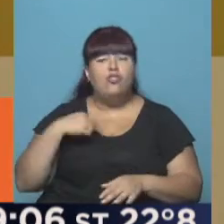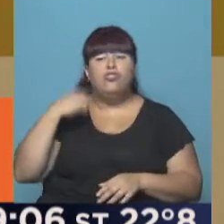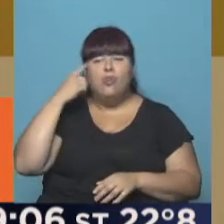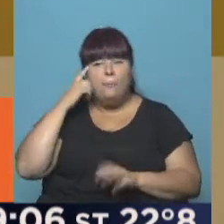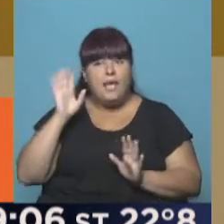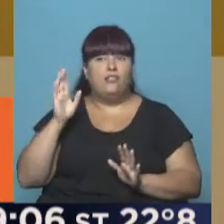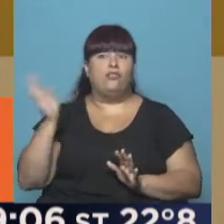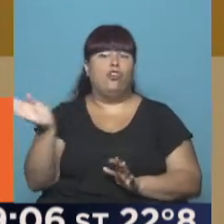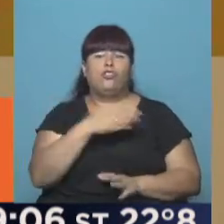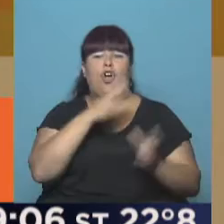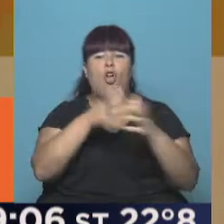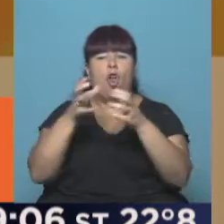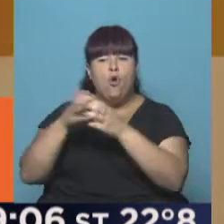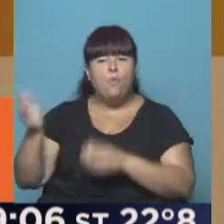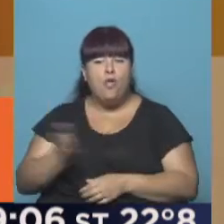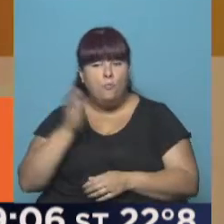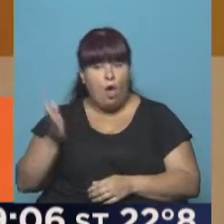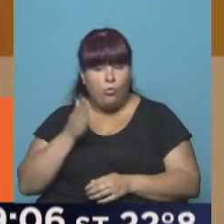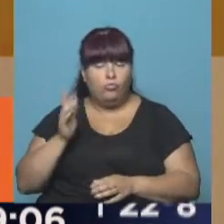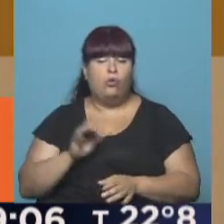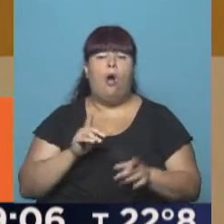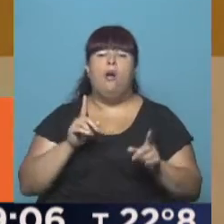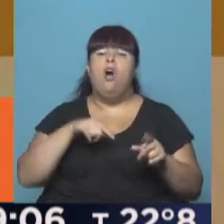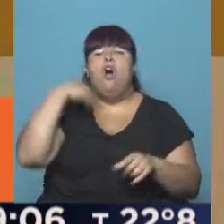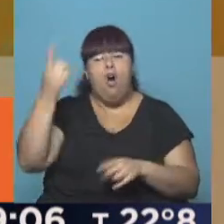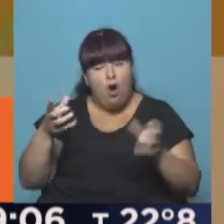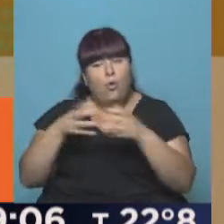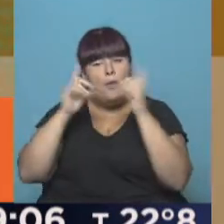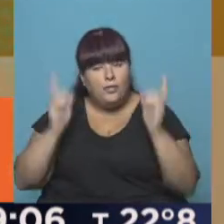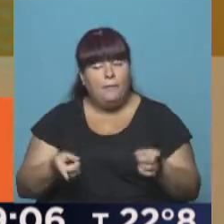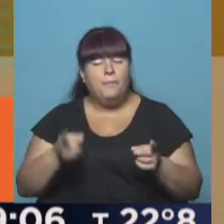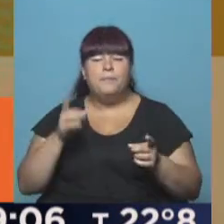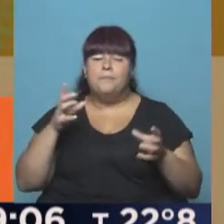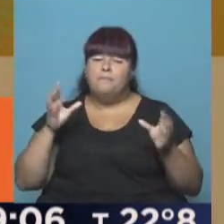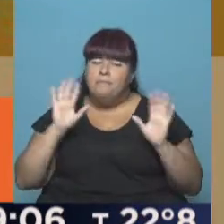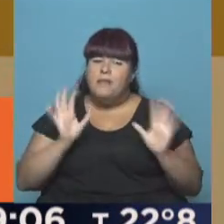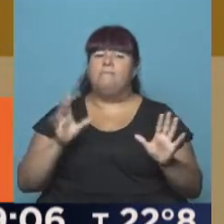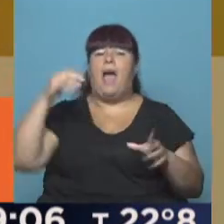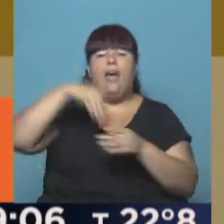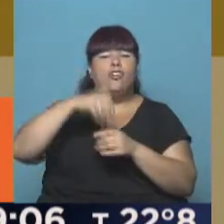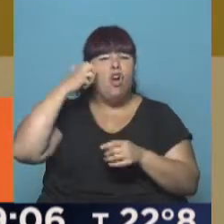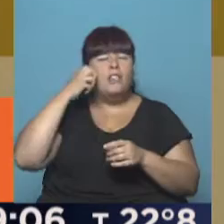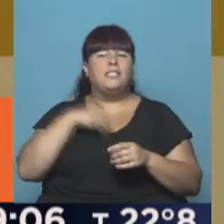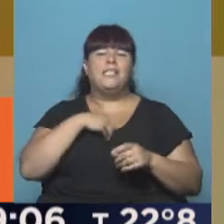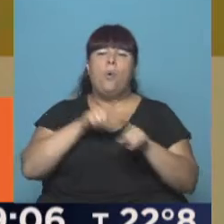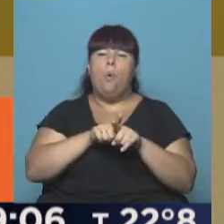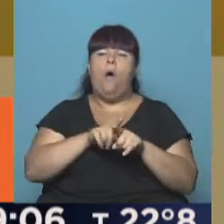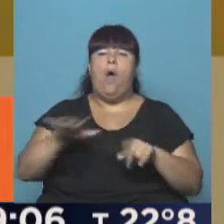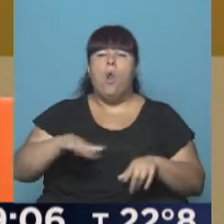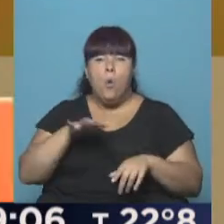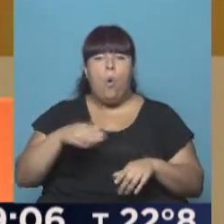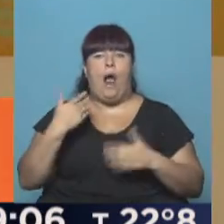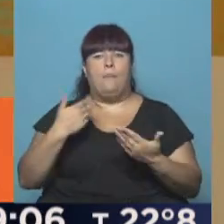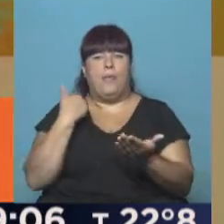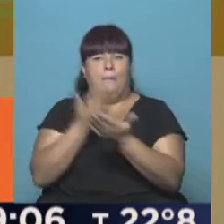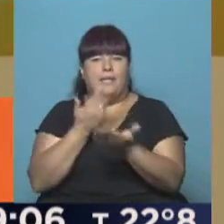creo que sí de los sectores productivos y otros sectores también han encontrado en el congreso un lugar donde ir